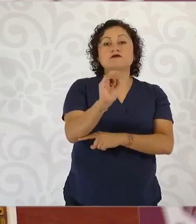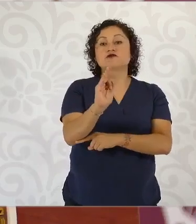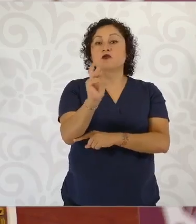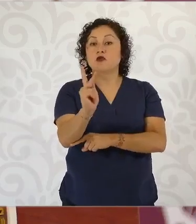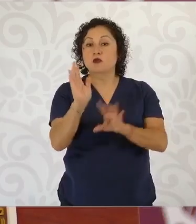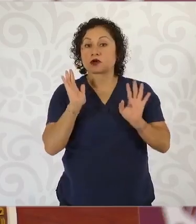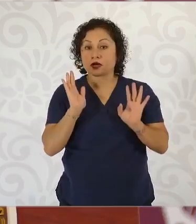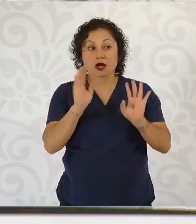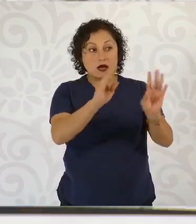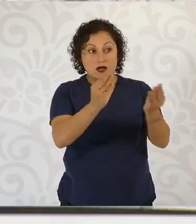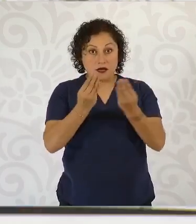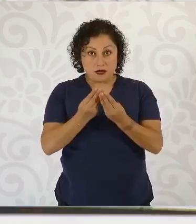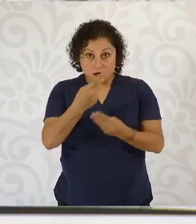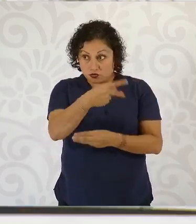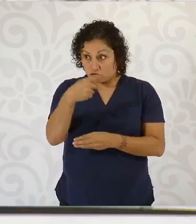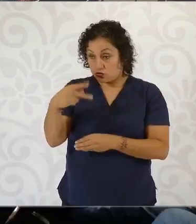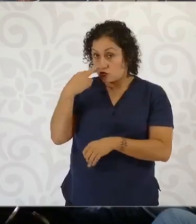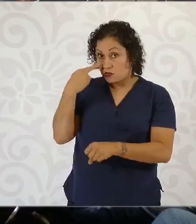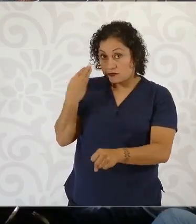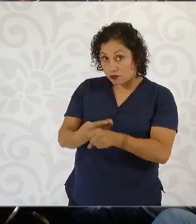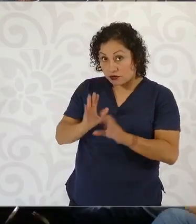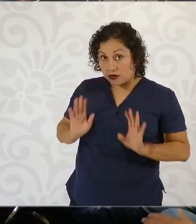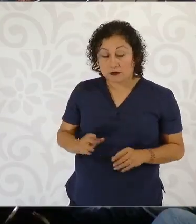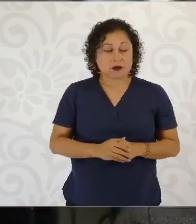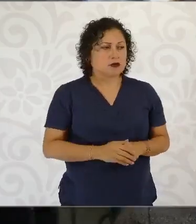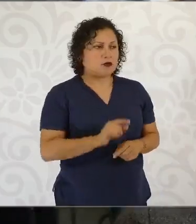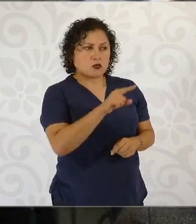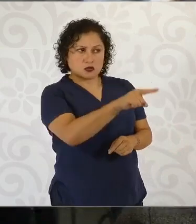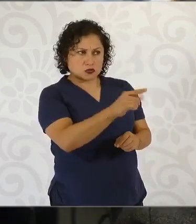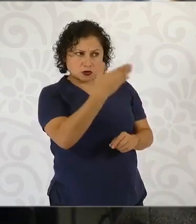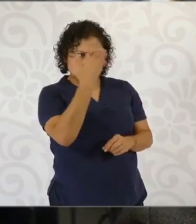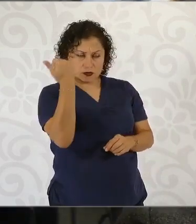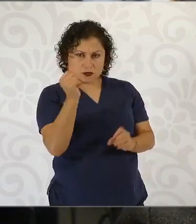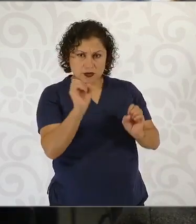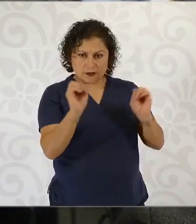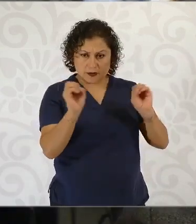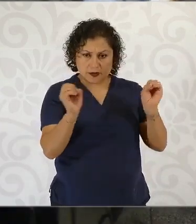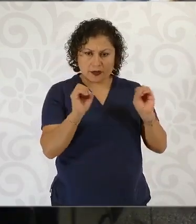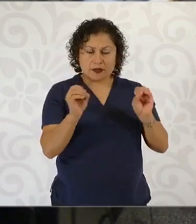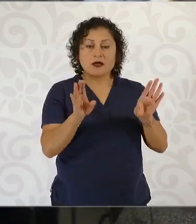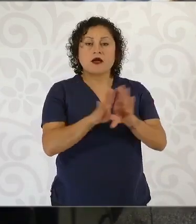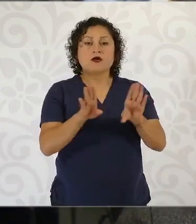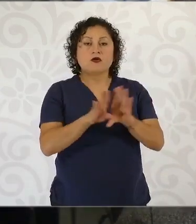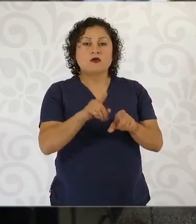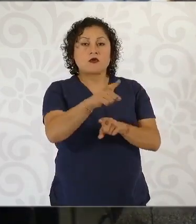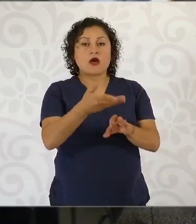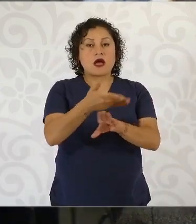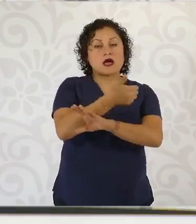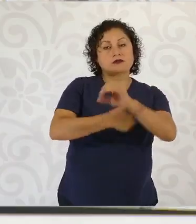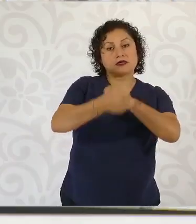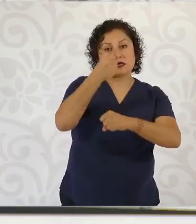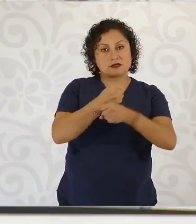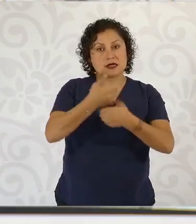revisión de si hay observaciones. O sea, usted hasta este momento no tiene reportes de que hubieran ventas a sobreprecio en el sexenio de Andrés Manuel López Obrador en materia